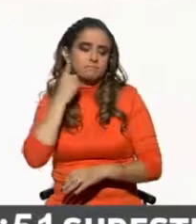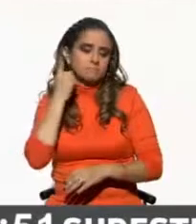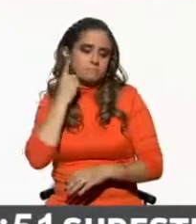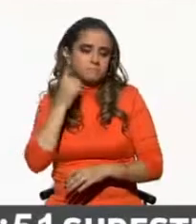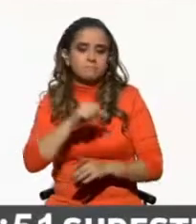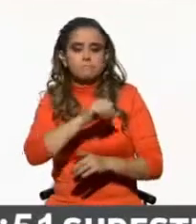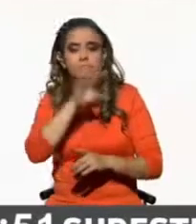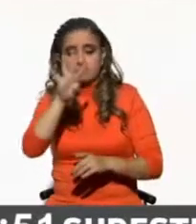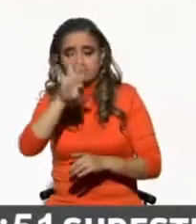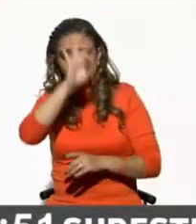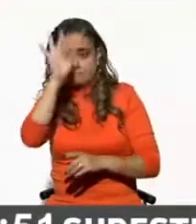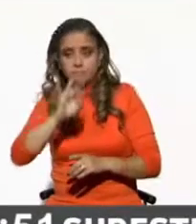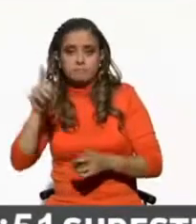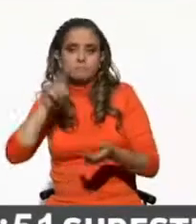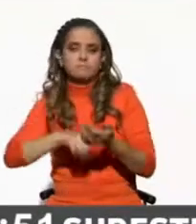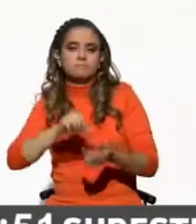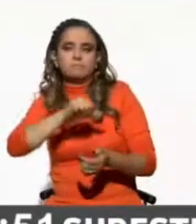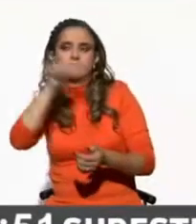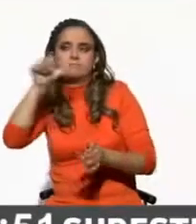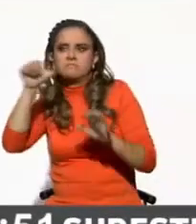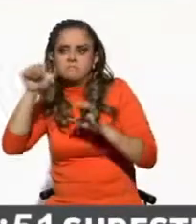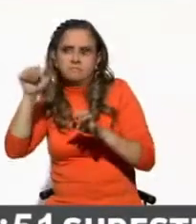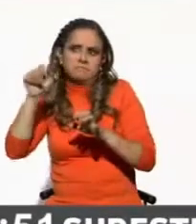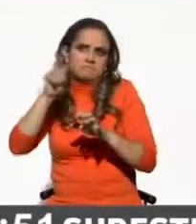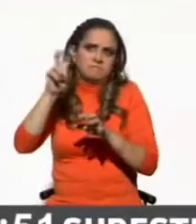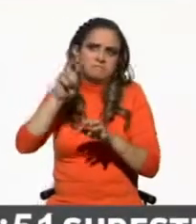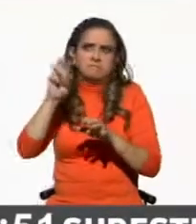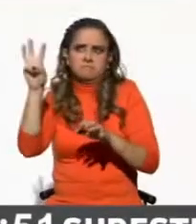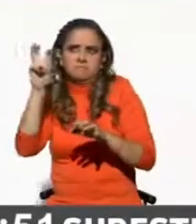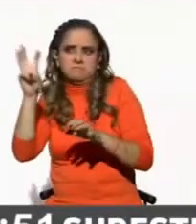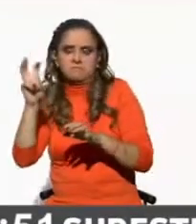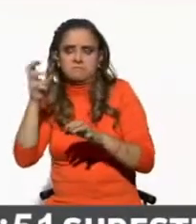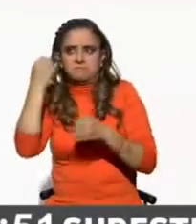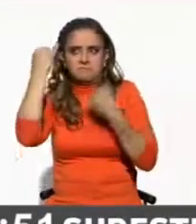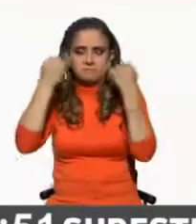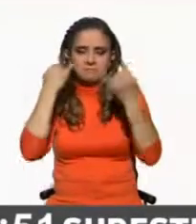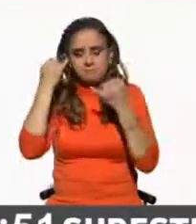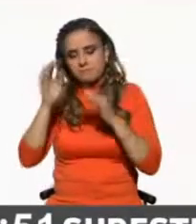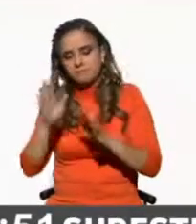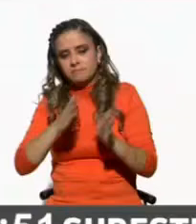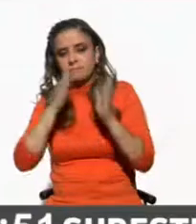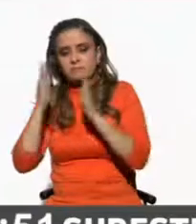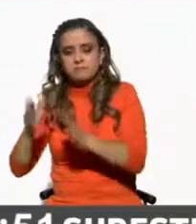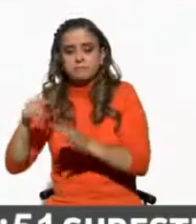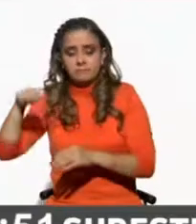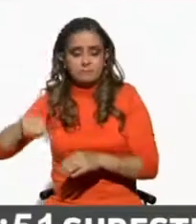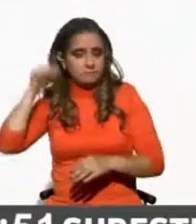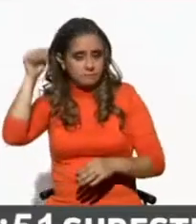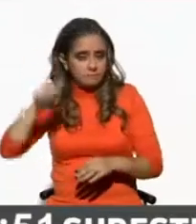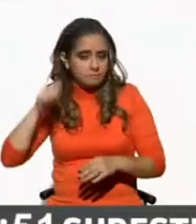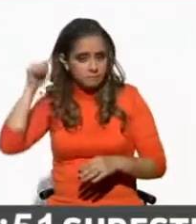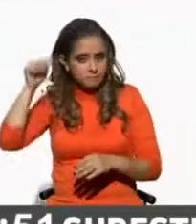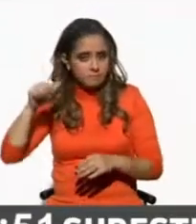otro 19% nos dio otro número. Y ahora en esta medición de abril,